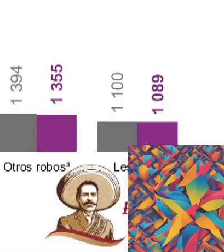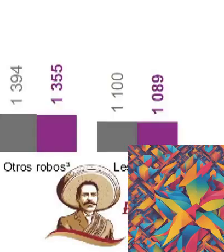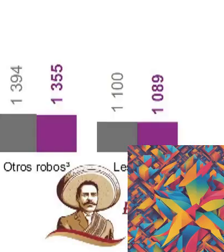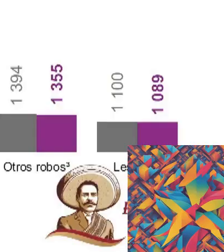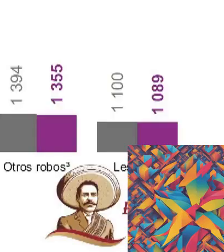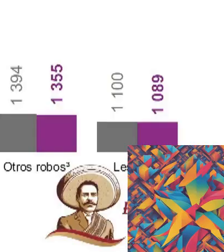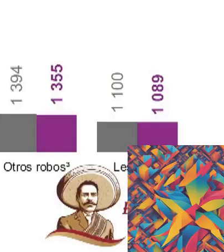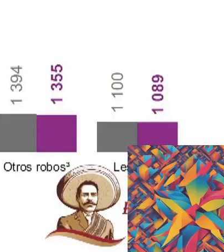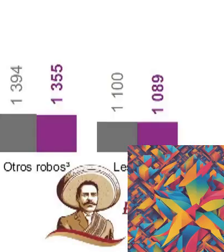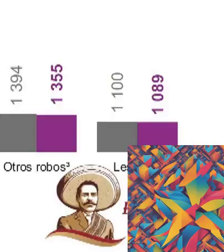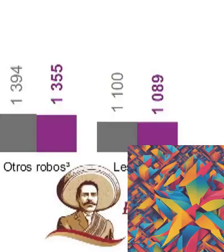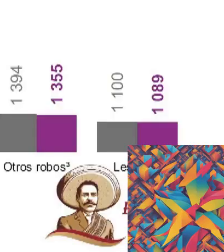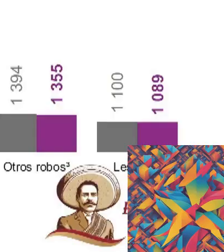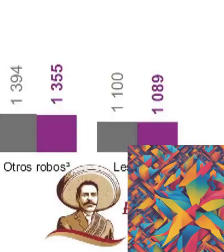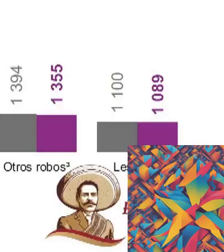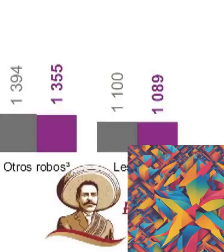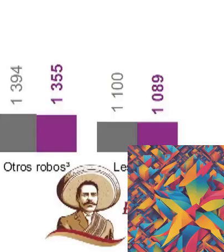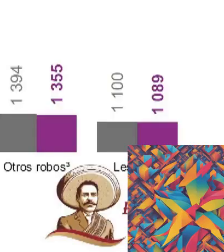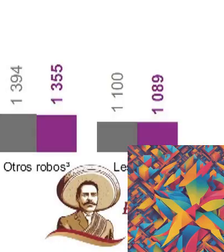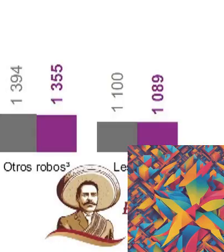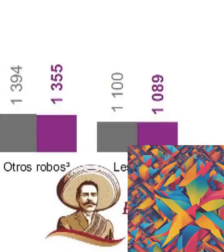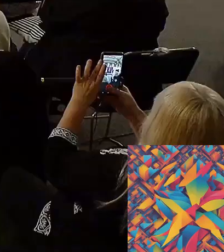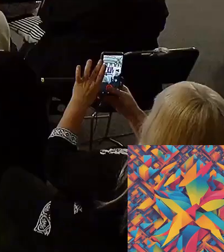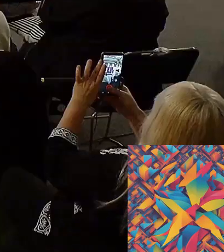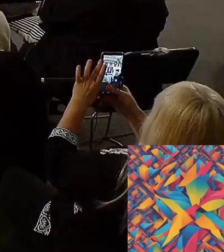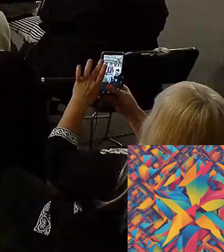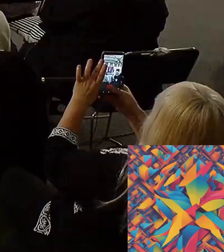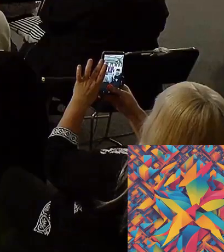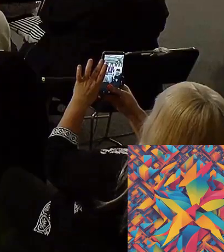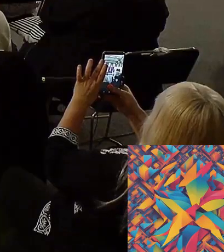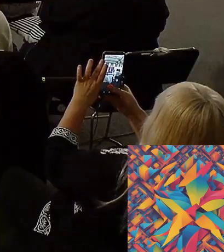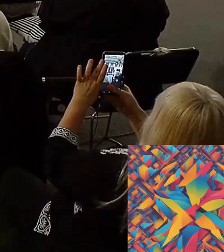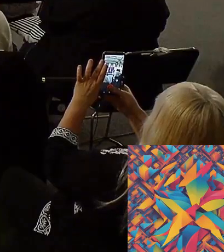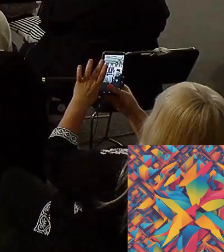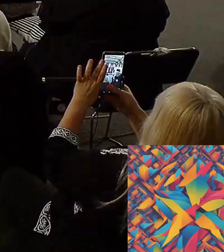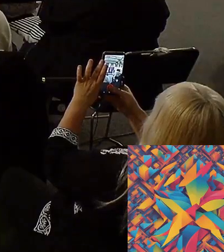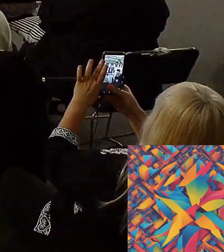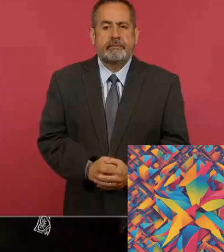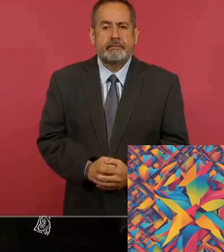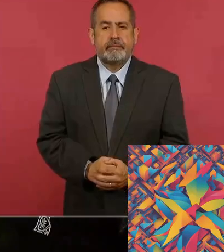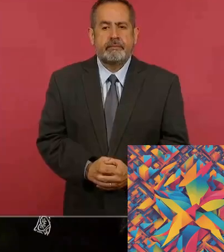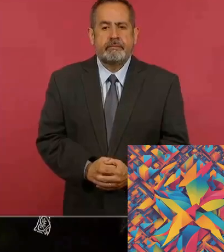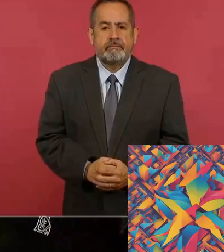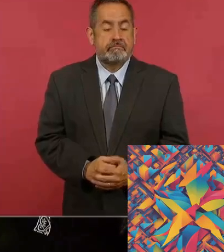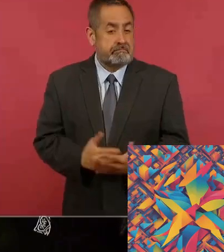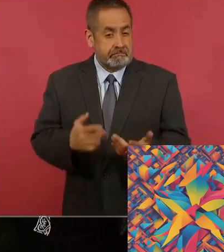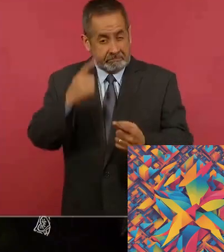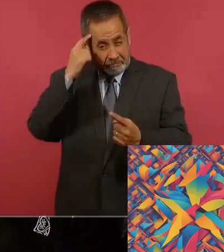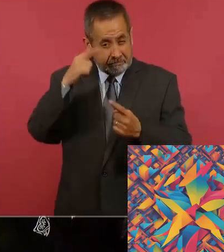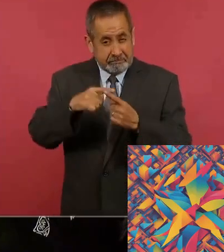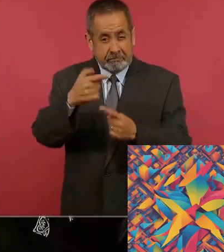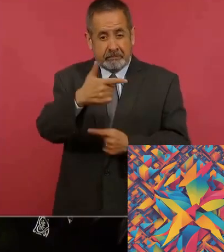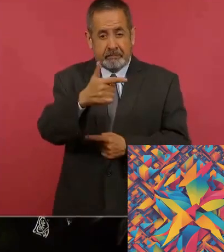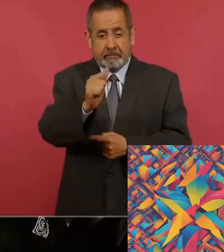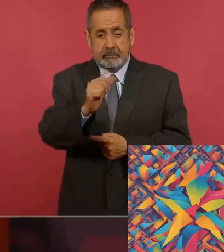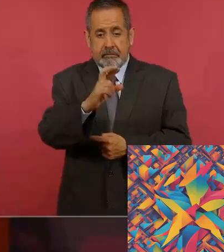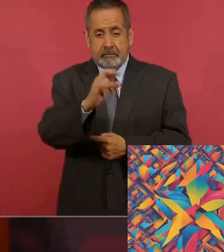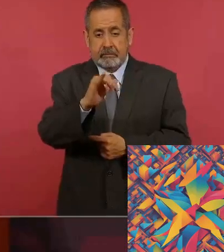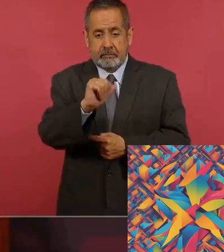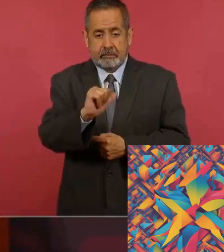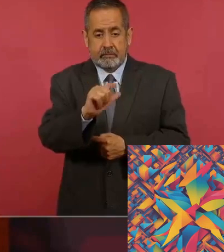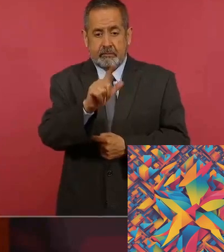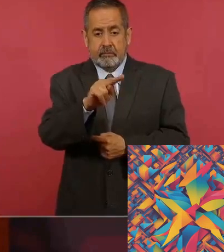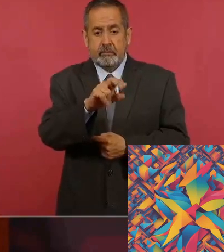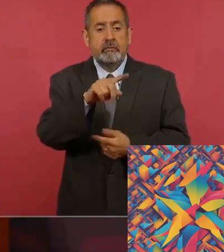de Grupo Frontera, quienes nos deleitarán con su música. Y a las 11 de la noche, llegará el momento más emocionante,